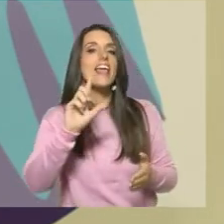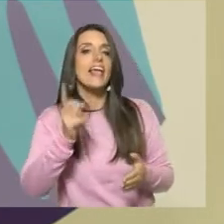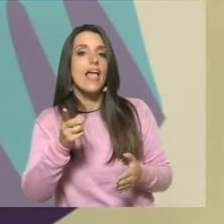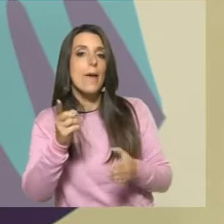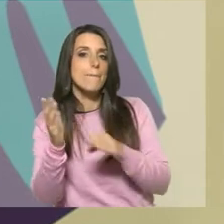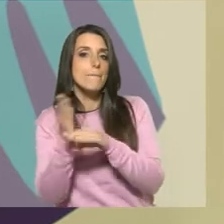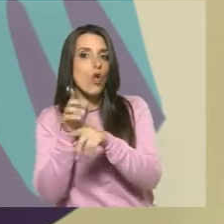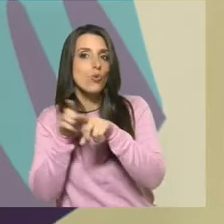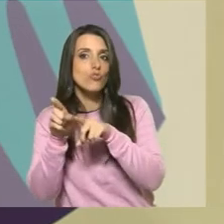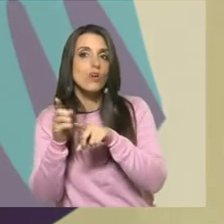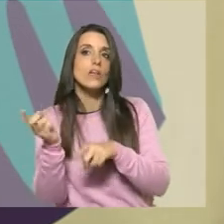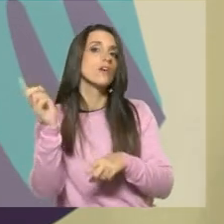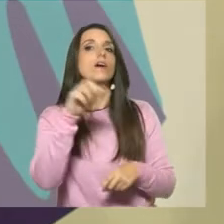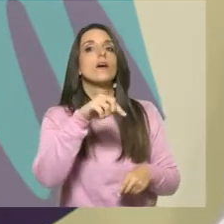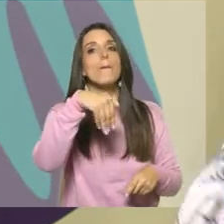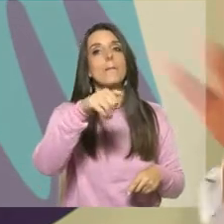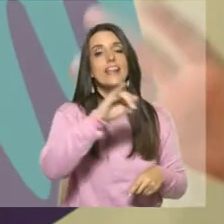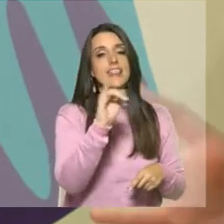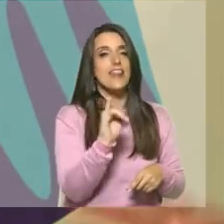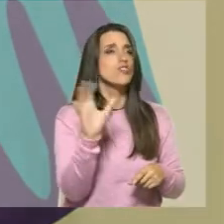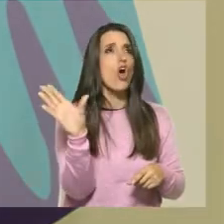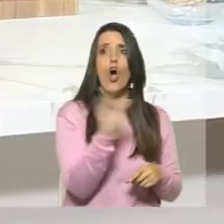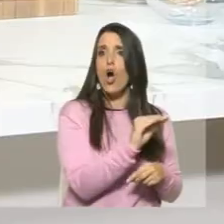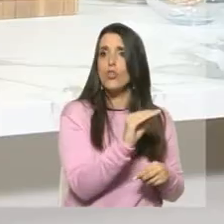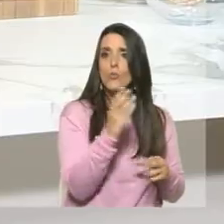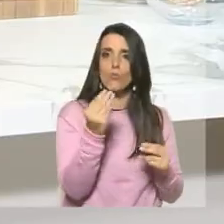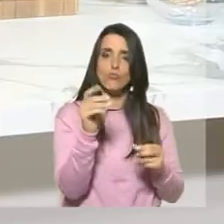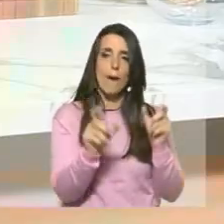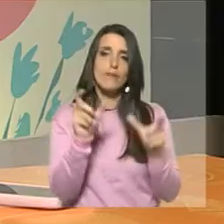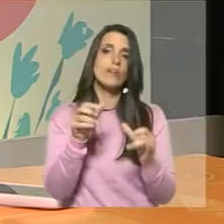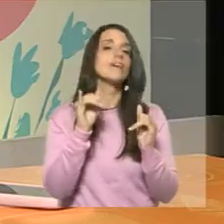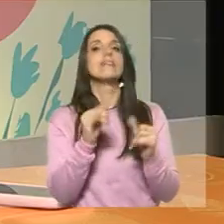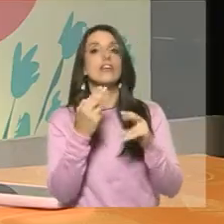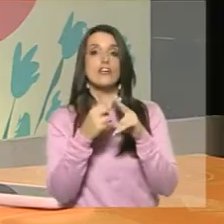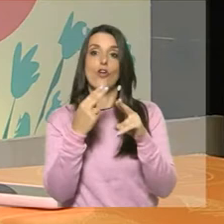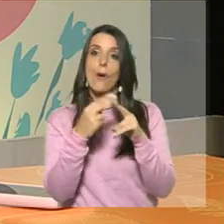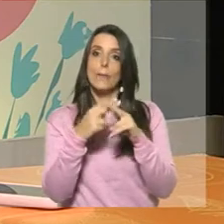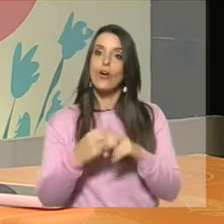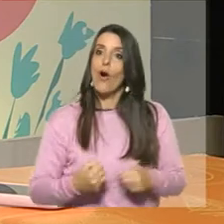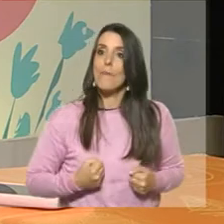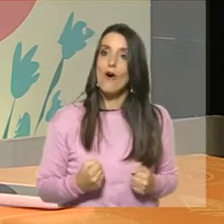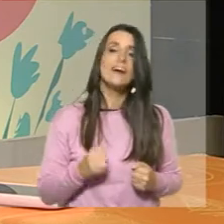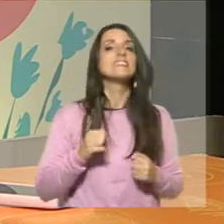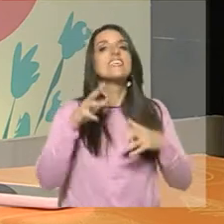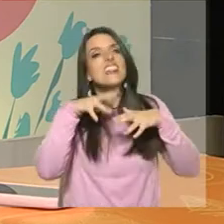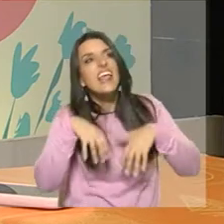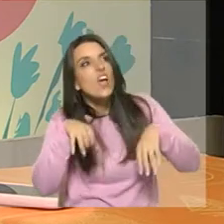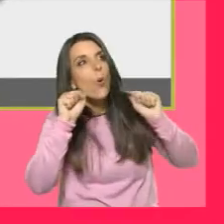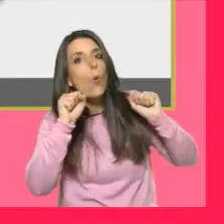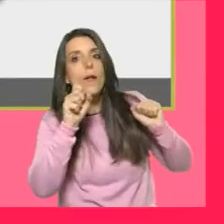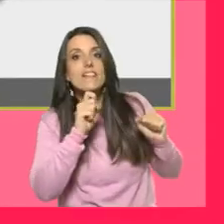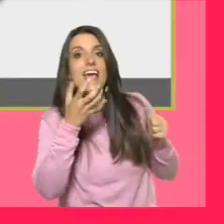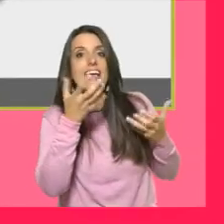bueno, Agustín Martínez. Ahora, es un elenco bastante importante y con un nombre que como que llama detector la atención. De mentiras. ¿Querés que te